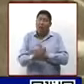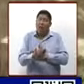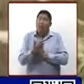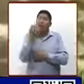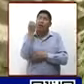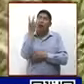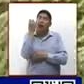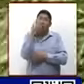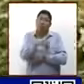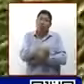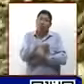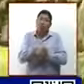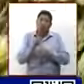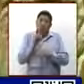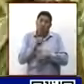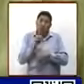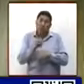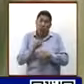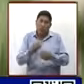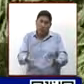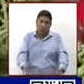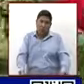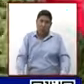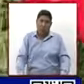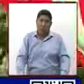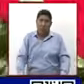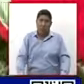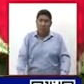a mediodía y en la noche. Venga,